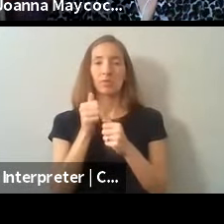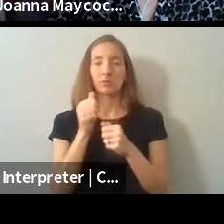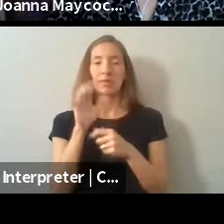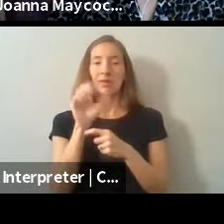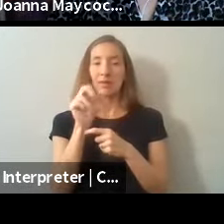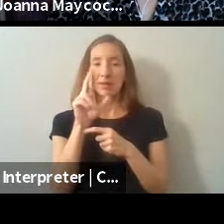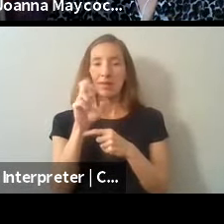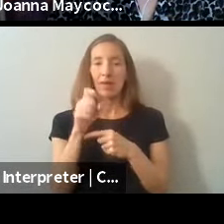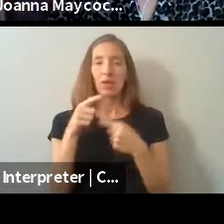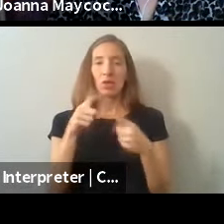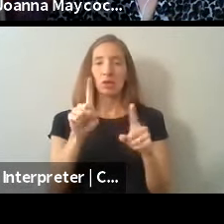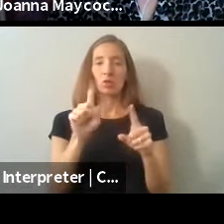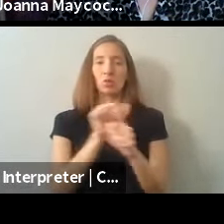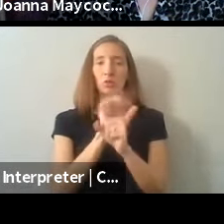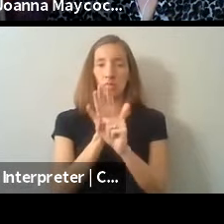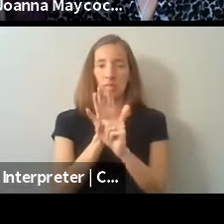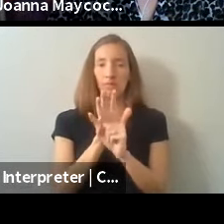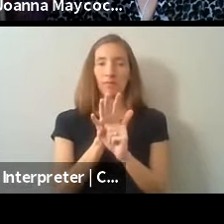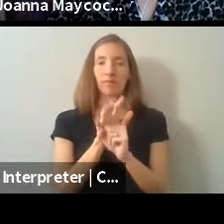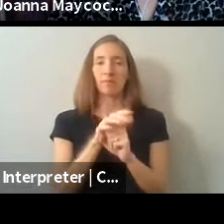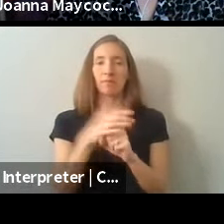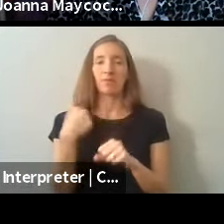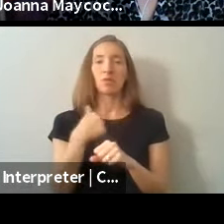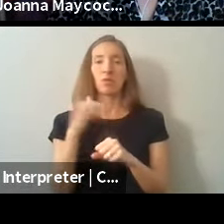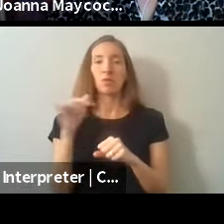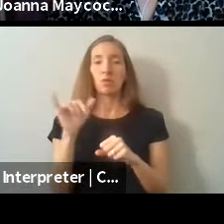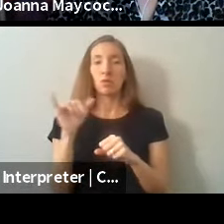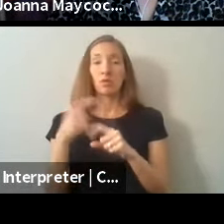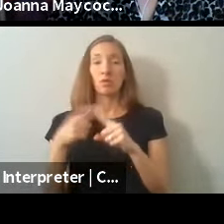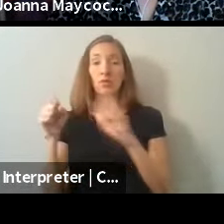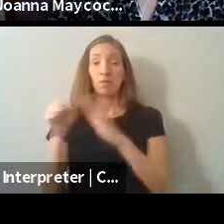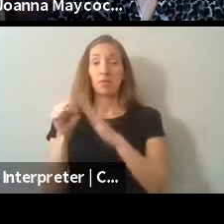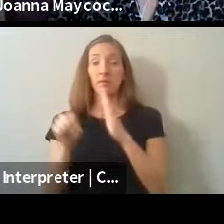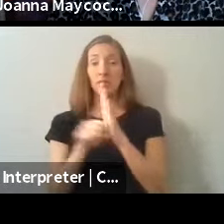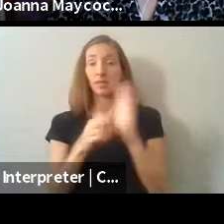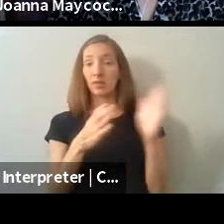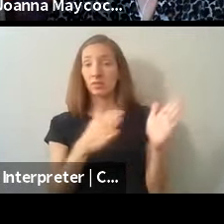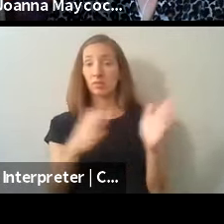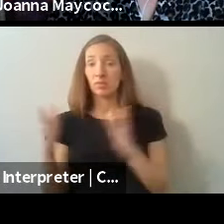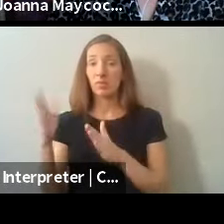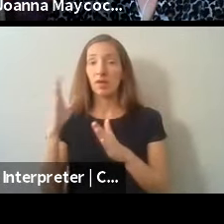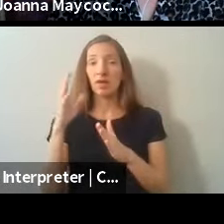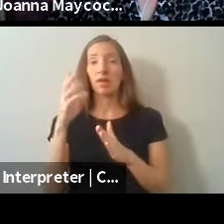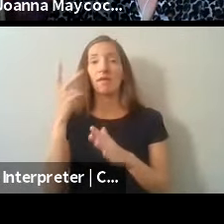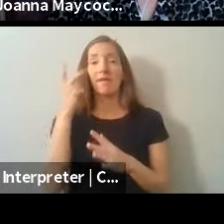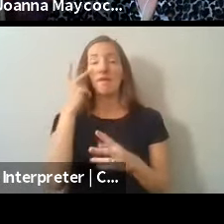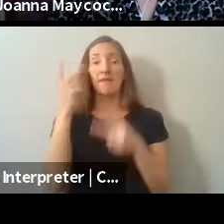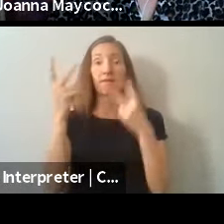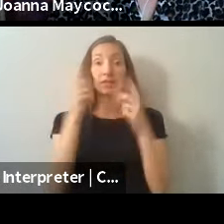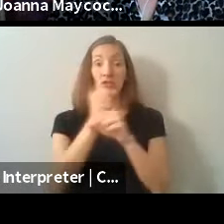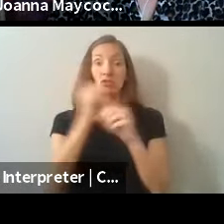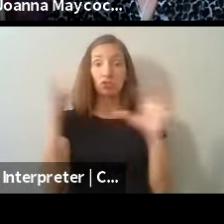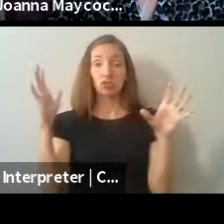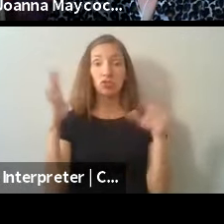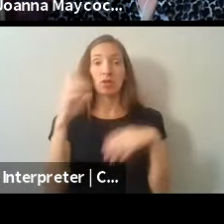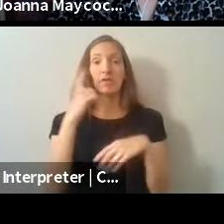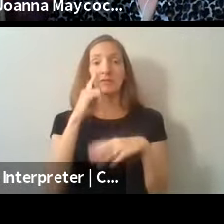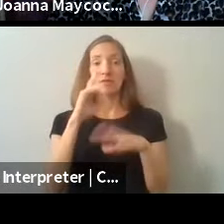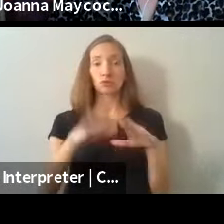una visión de protección a niñas, niños y mujeres en situación de violencia basada en género